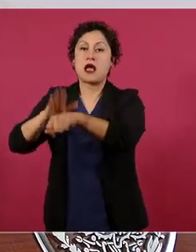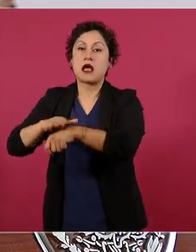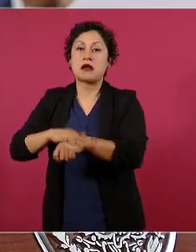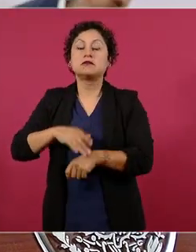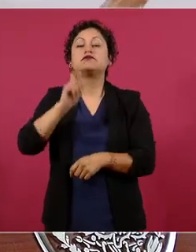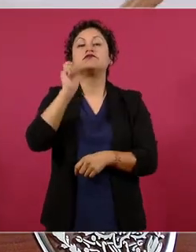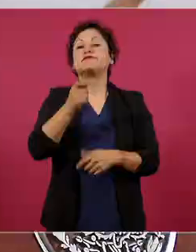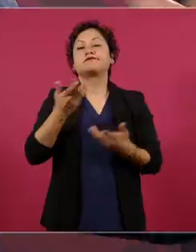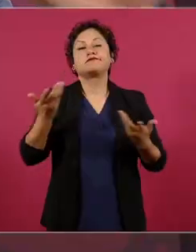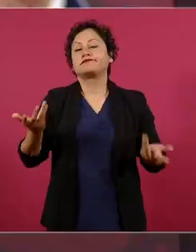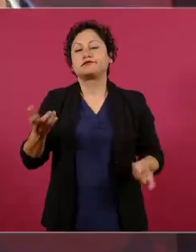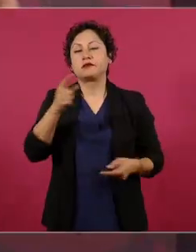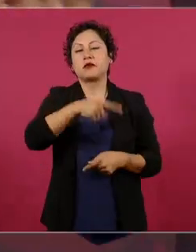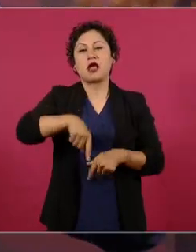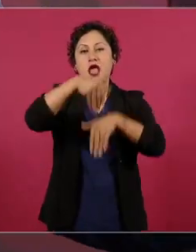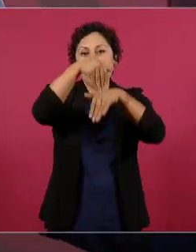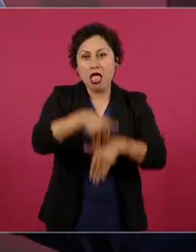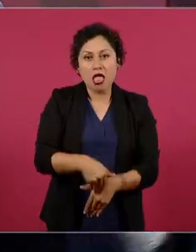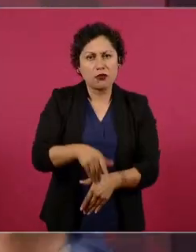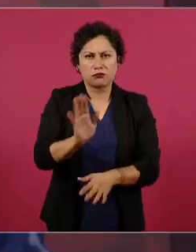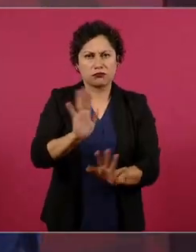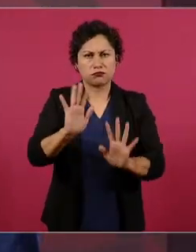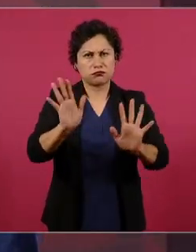porque nosotros no somos represores,